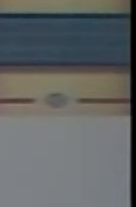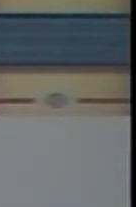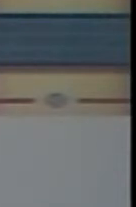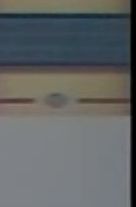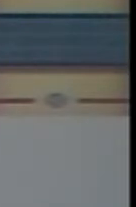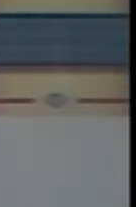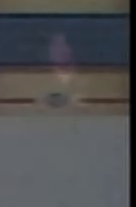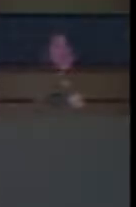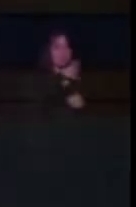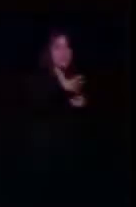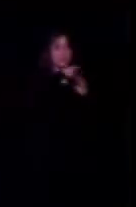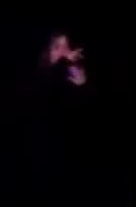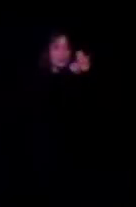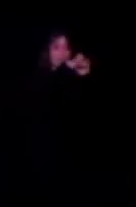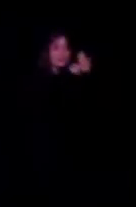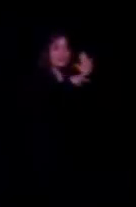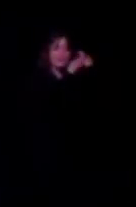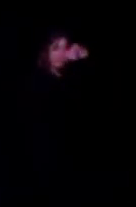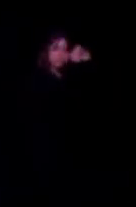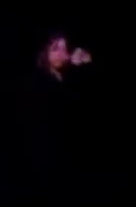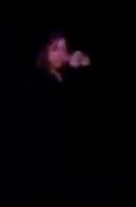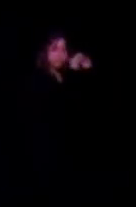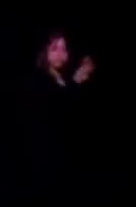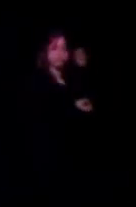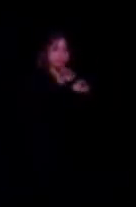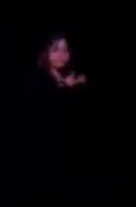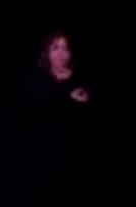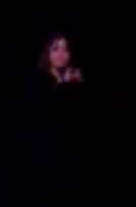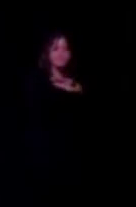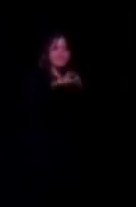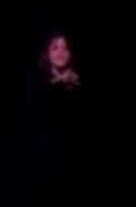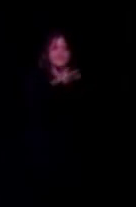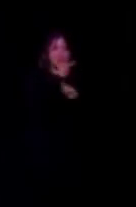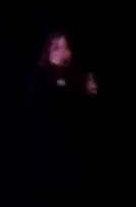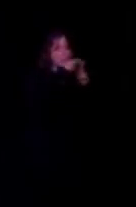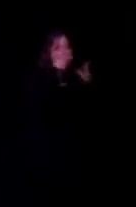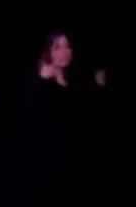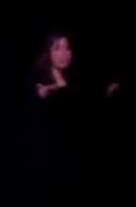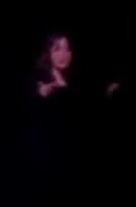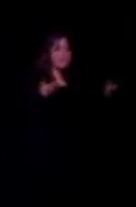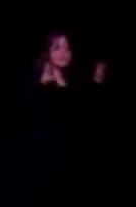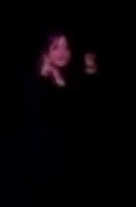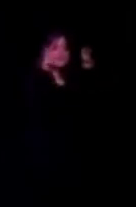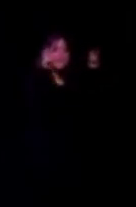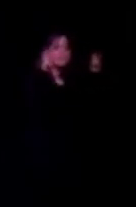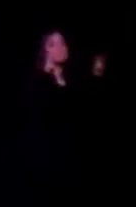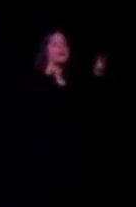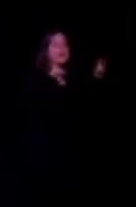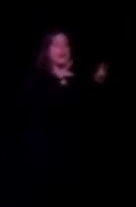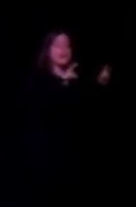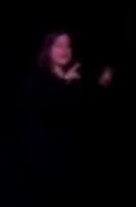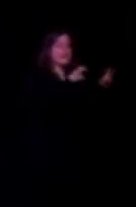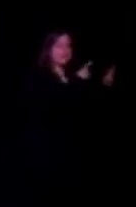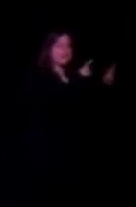prolijo desarrollo de normativa que trato de ordenar todo el tema de la respuesta a las